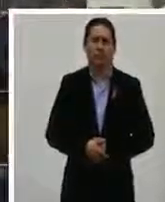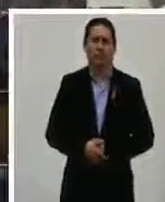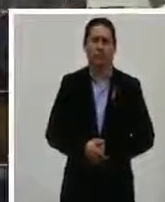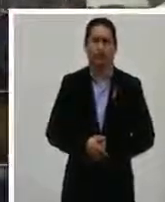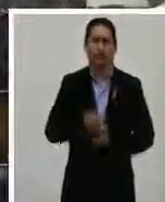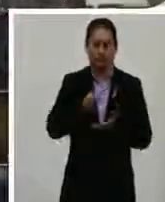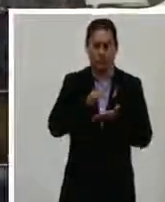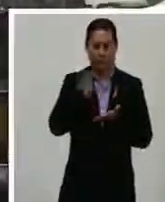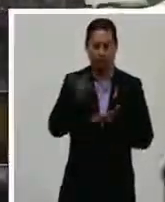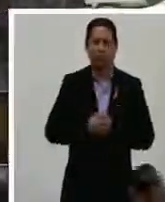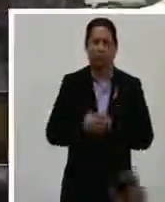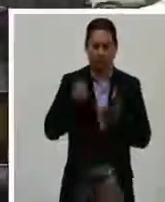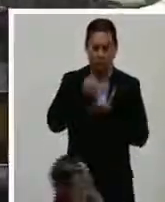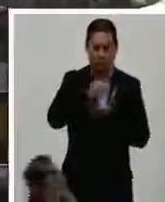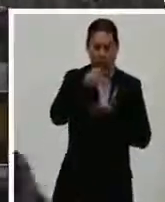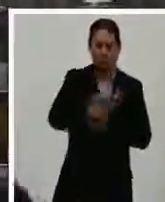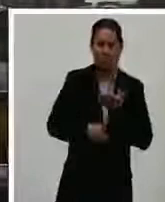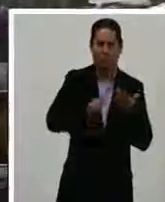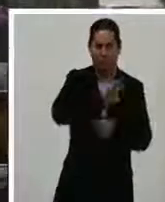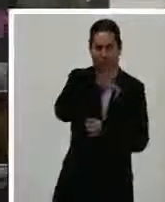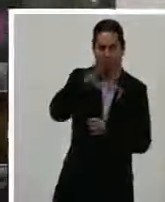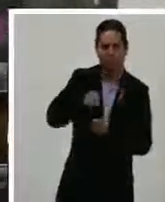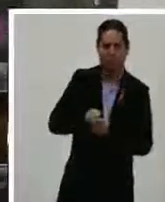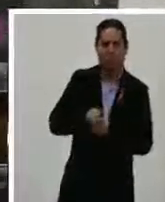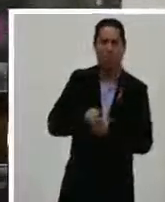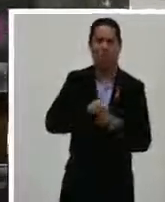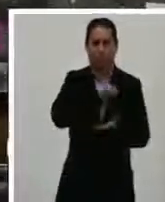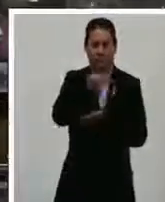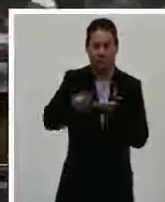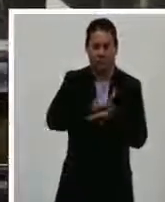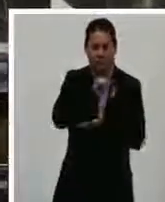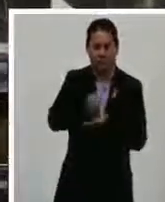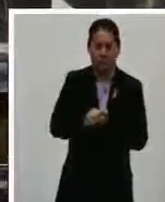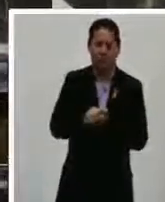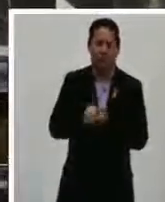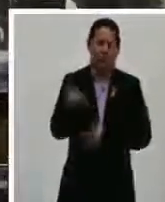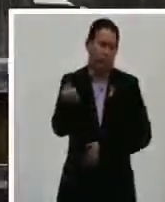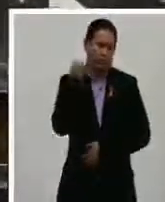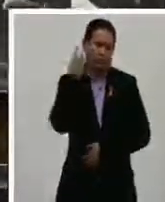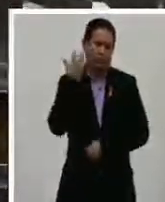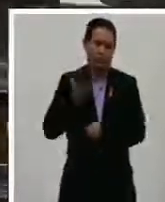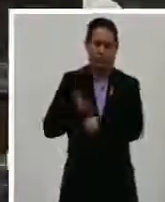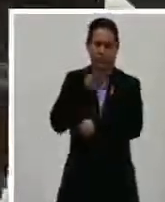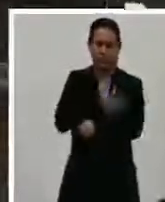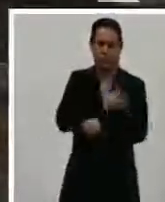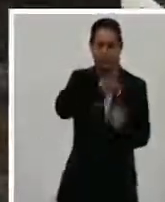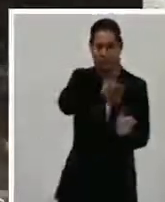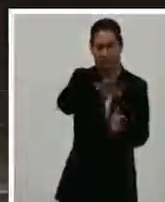gracias está aprobada por unanimidad el acta de la sesión anterior